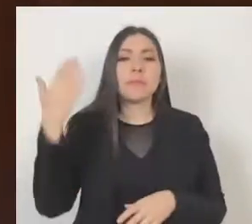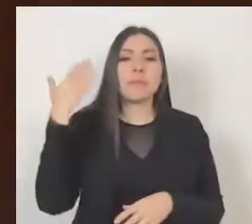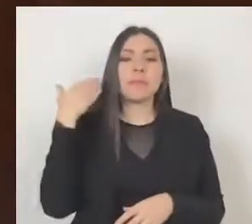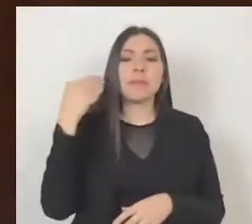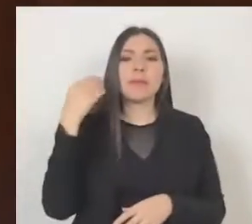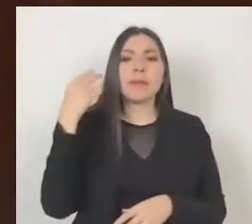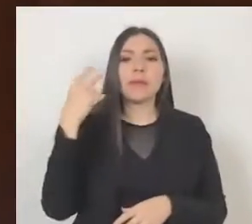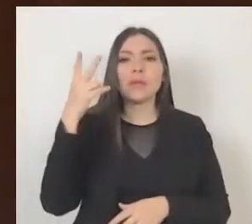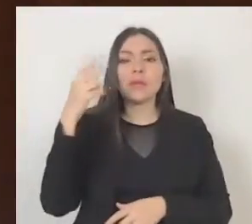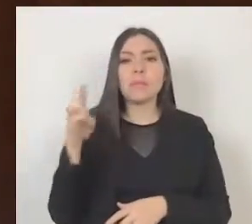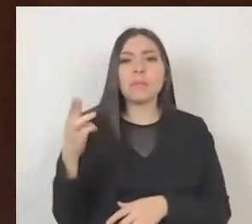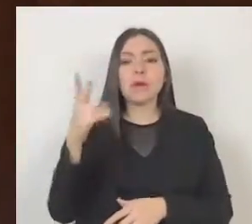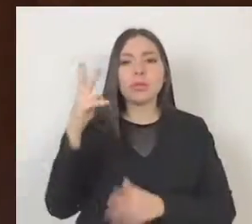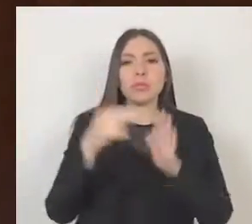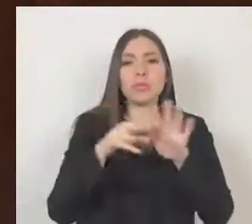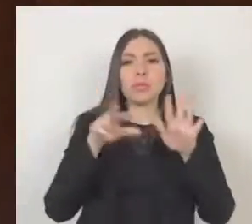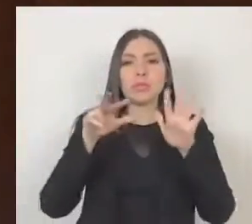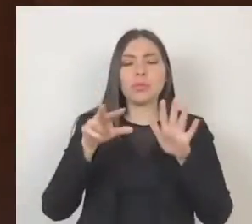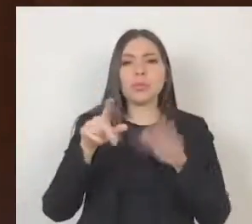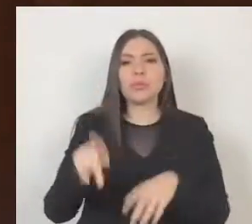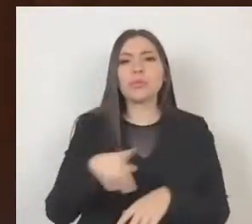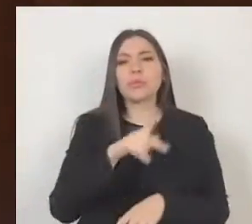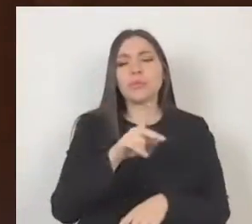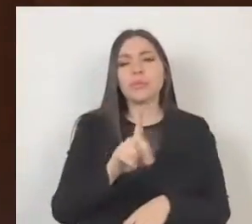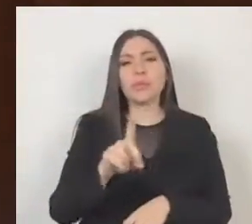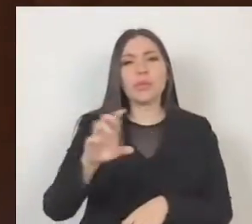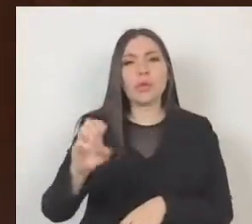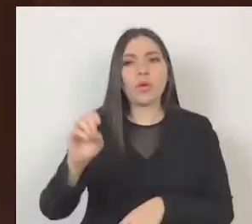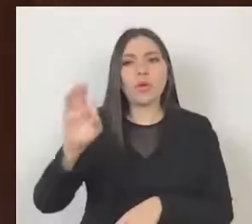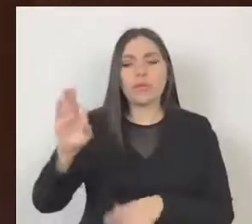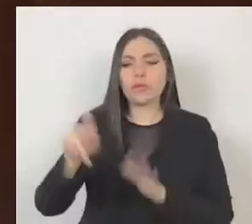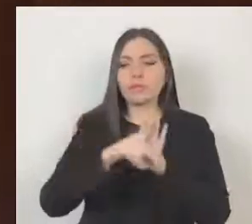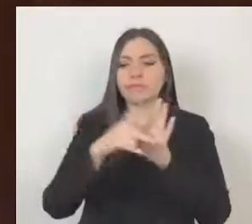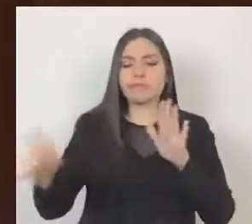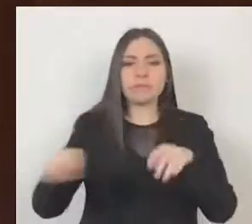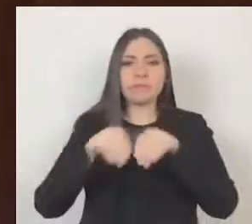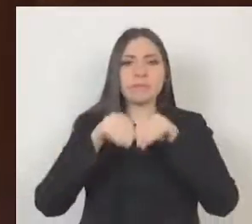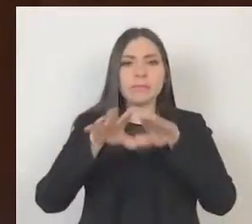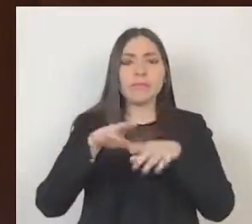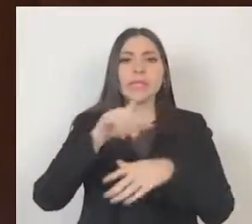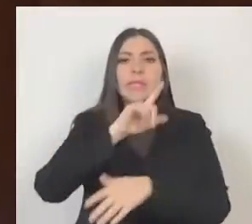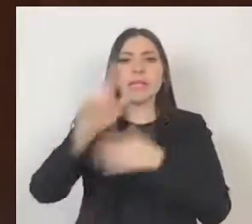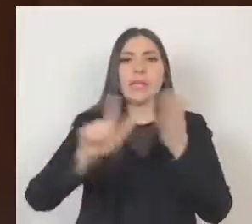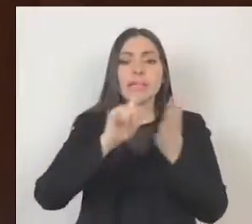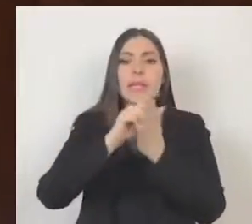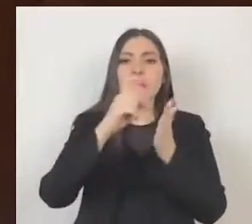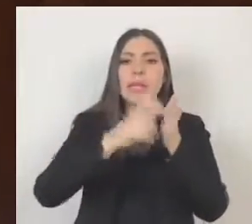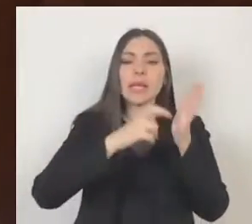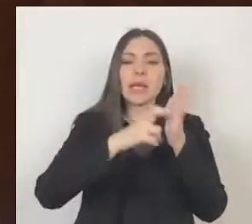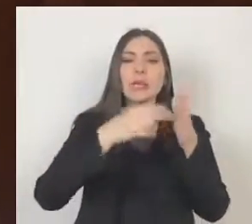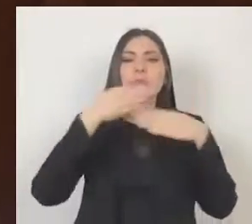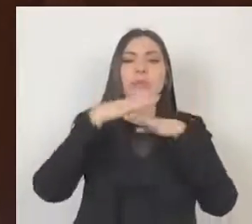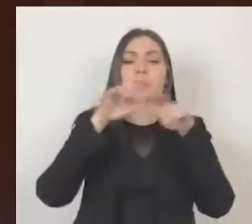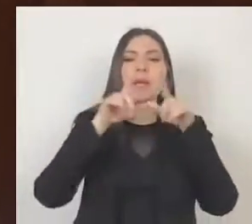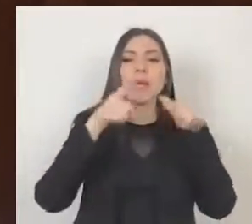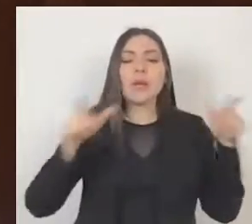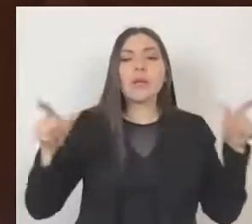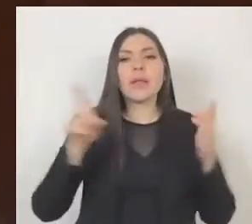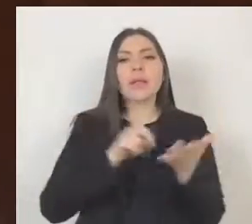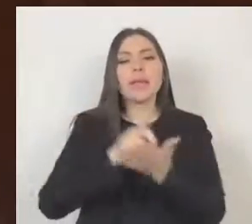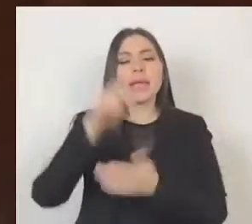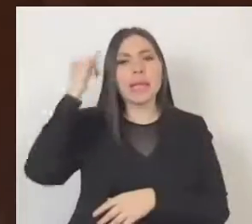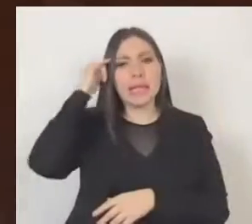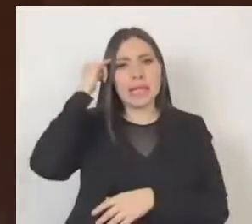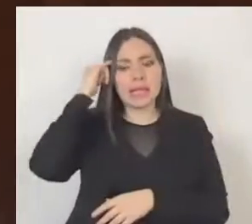Diario Oficial de la Federación una importante reforma en materia de fortalecimiento de las lenguas y derechos indígenas. Al adicionar